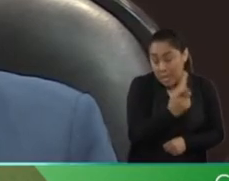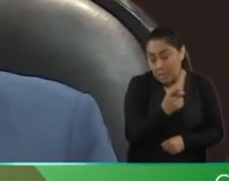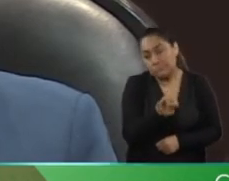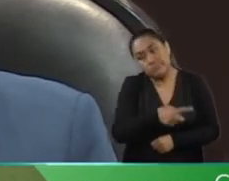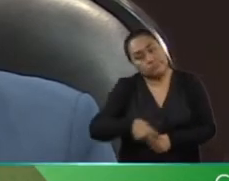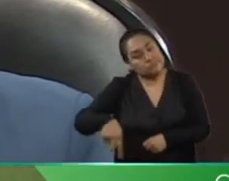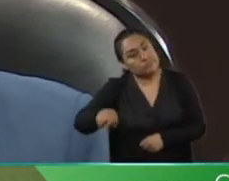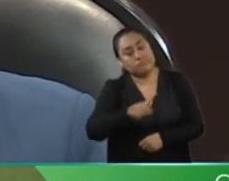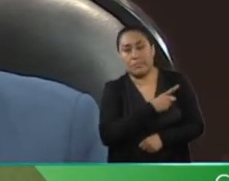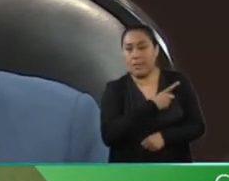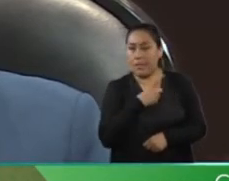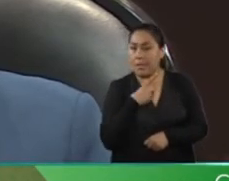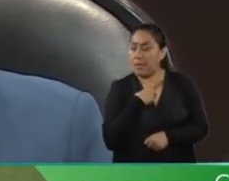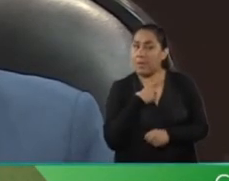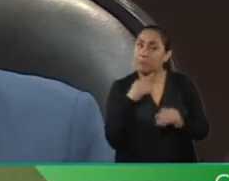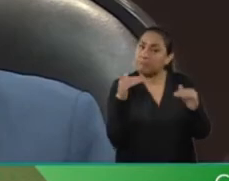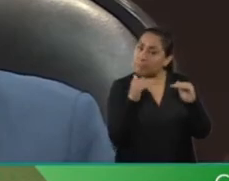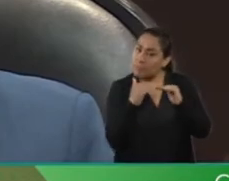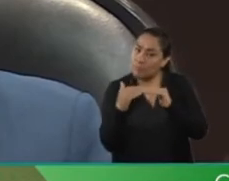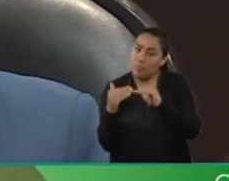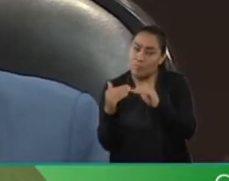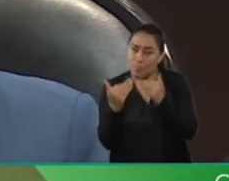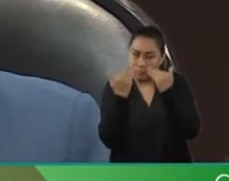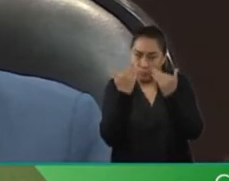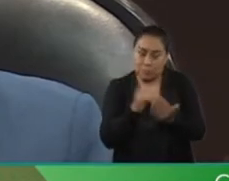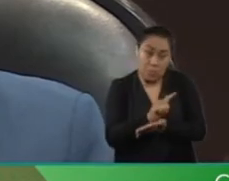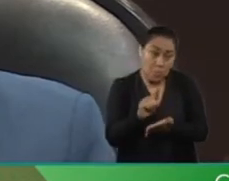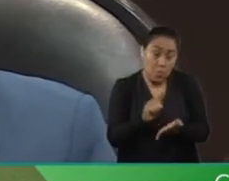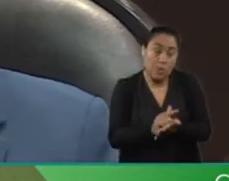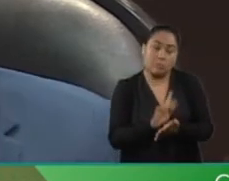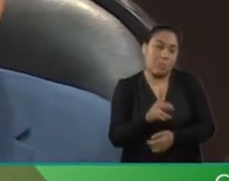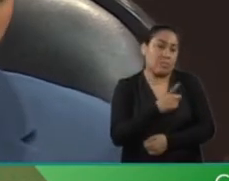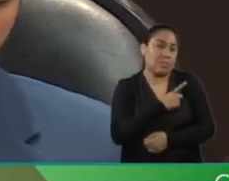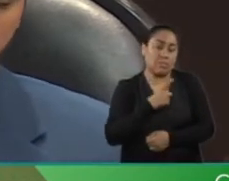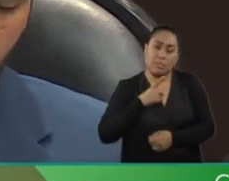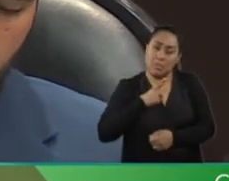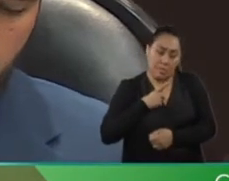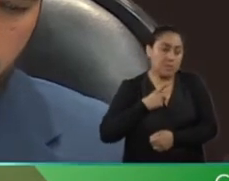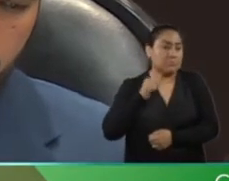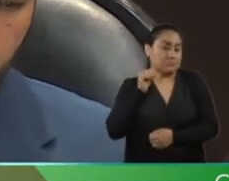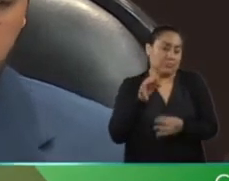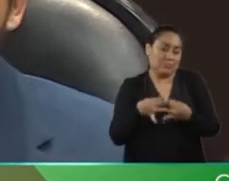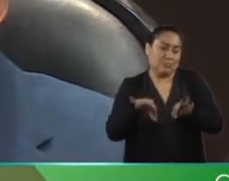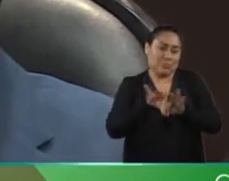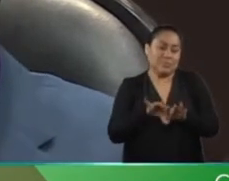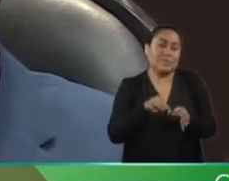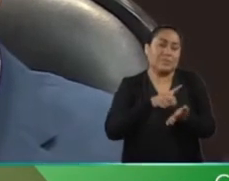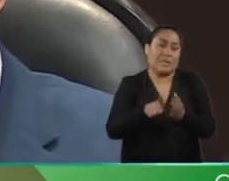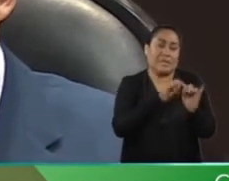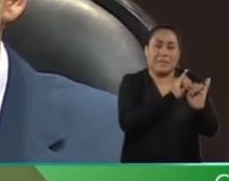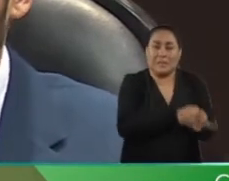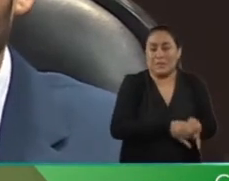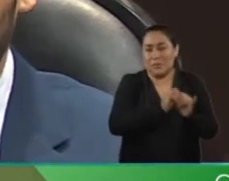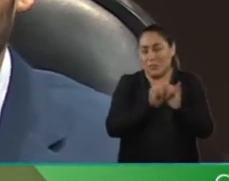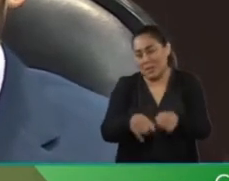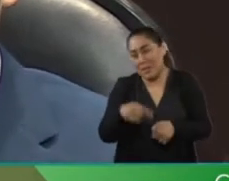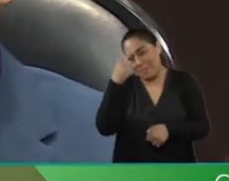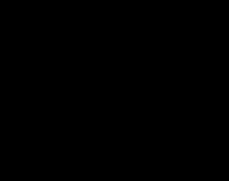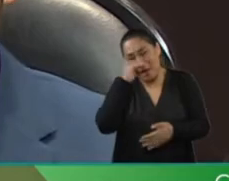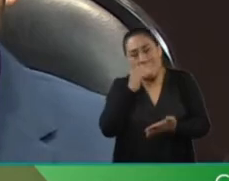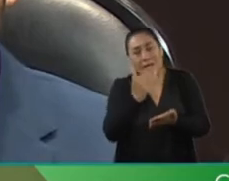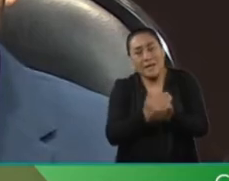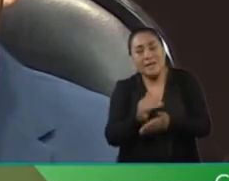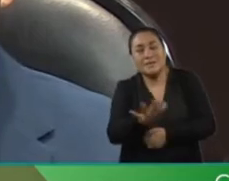ser iguales ante la ley y que debían prevalecer los derechos individuales para terminar con el sistema de